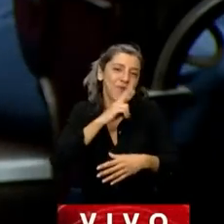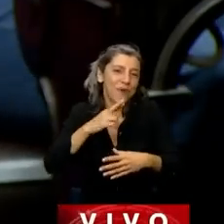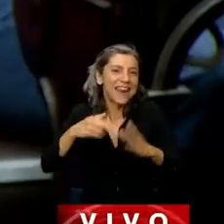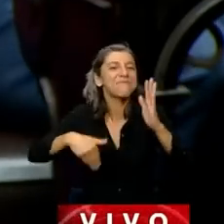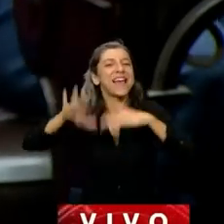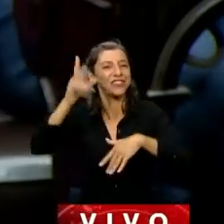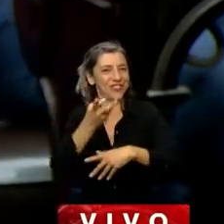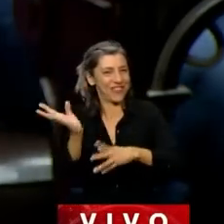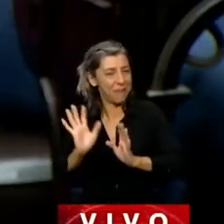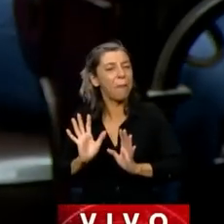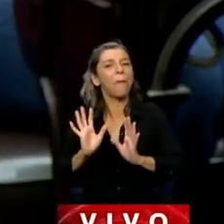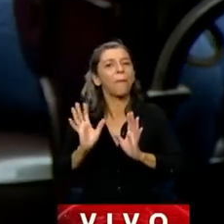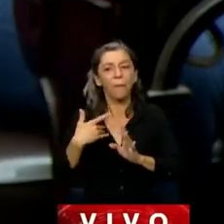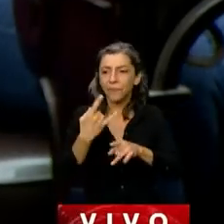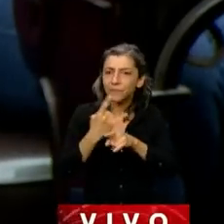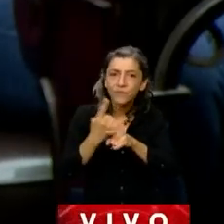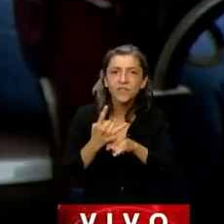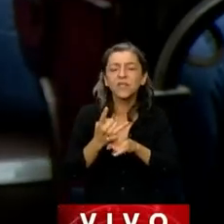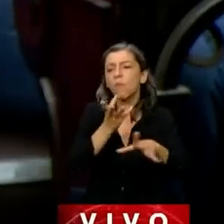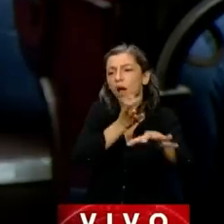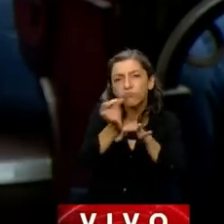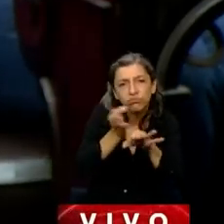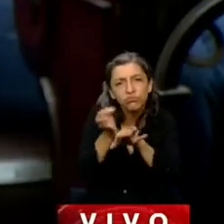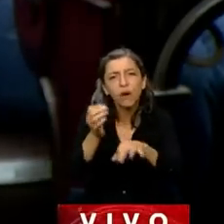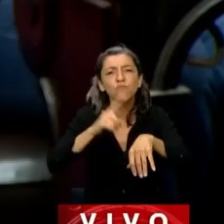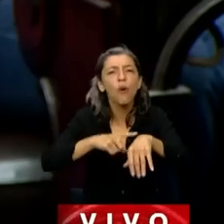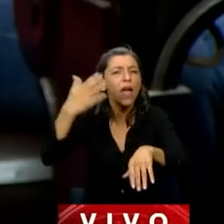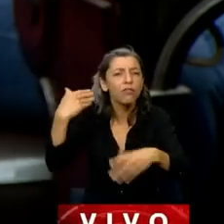formándose, siendo acompañadas desde los detalles